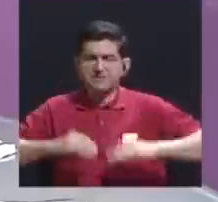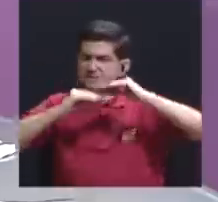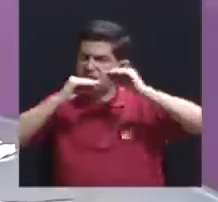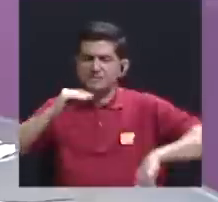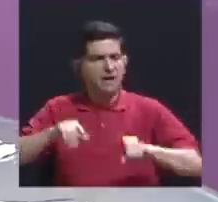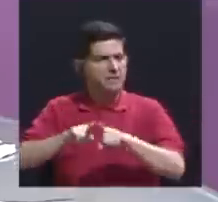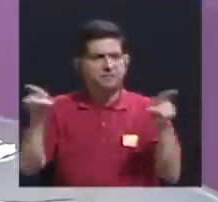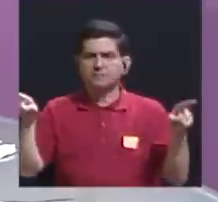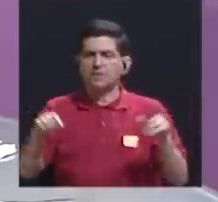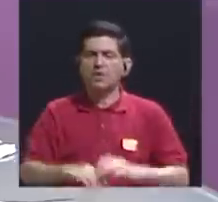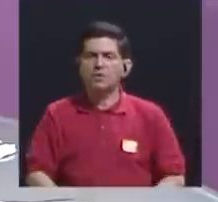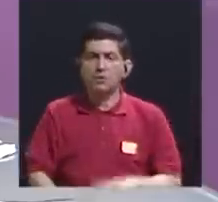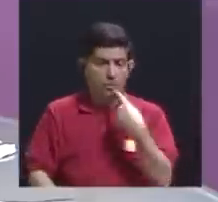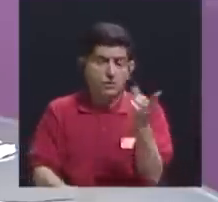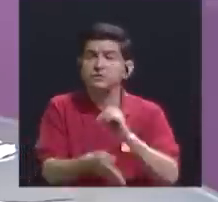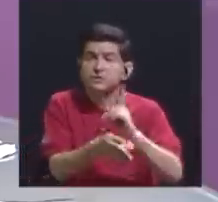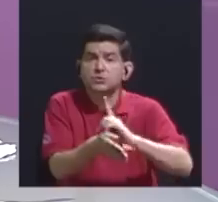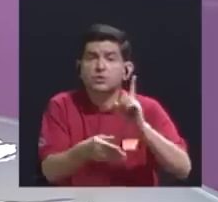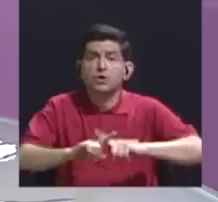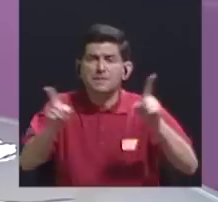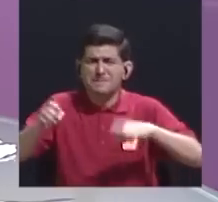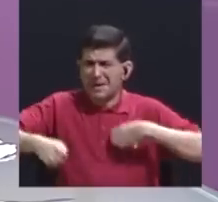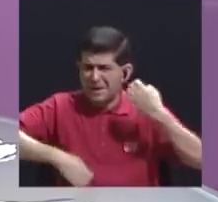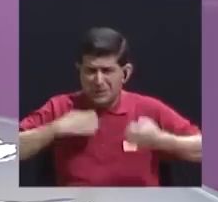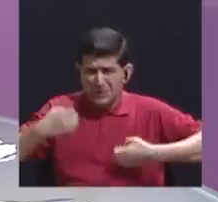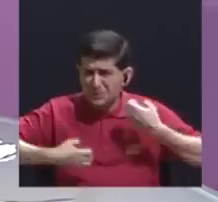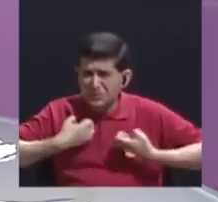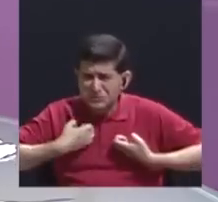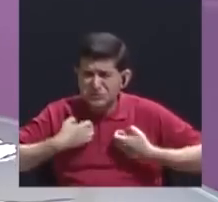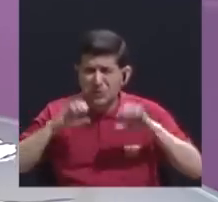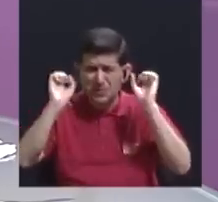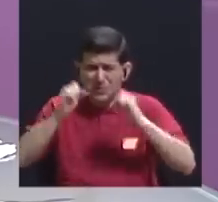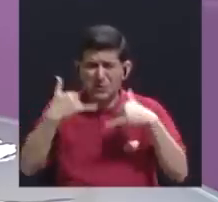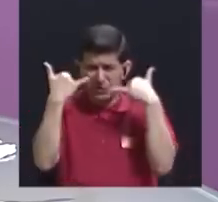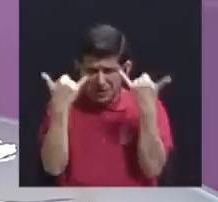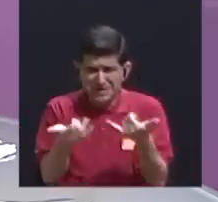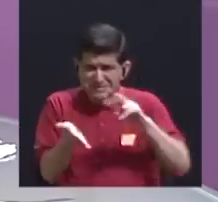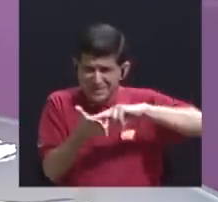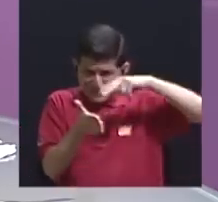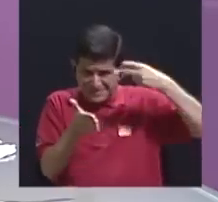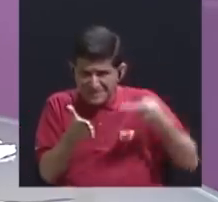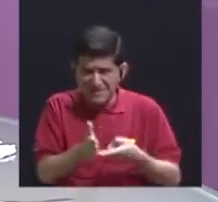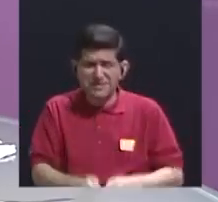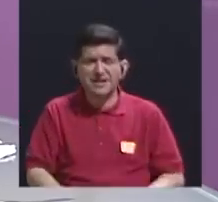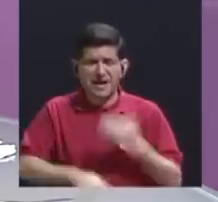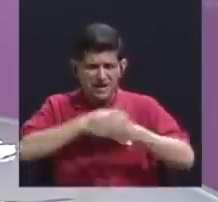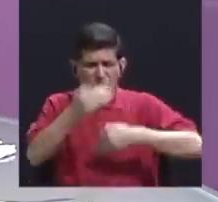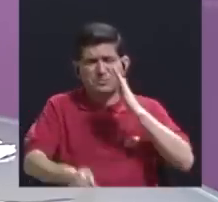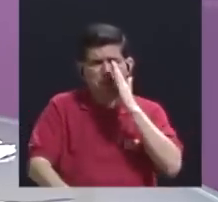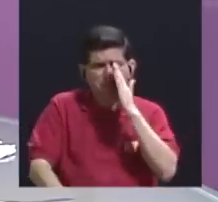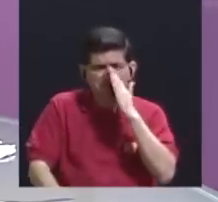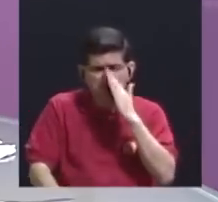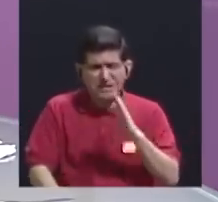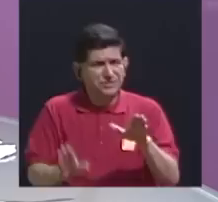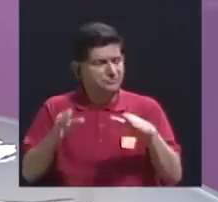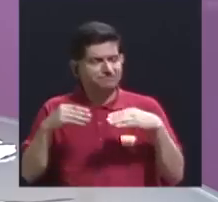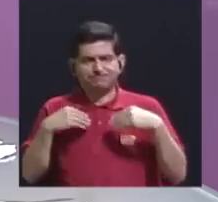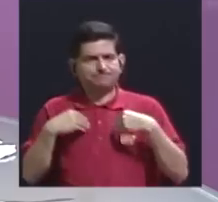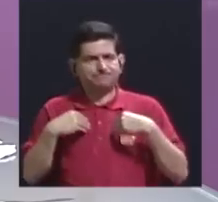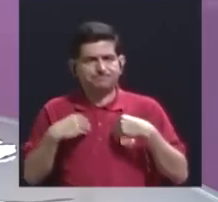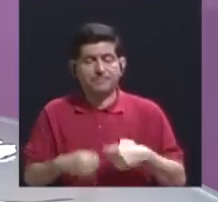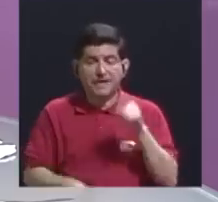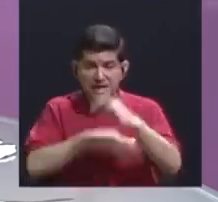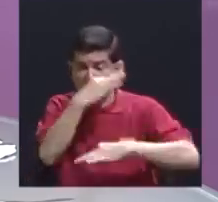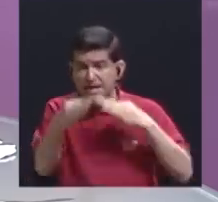tampoco según los médicos pero emocionalmente para para lo que significa la maternidad y yo creo que